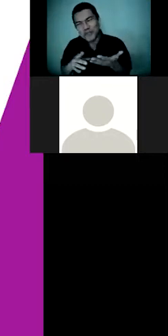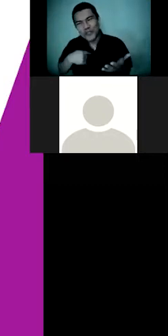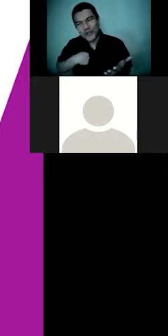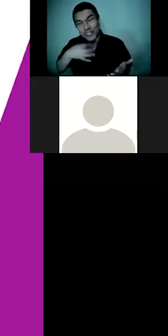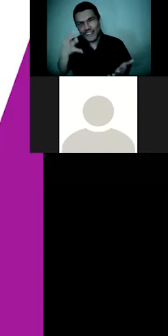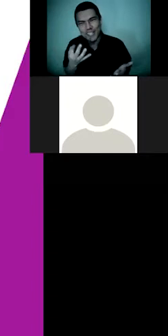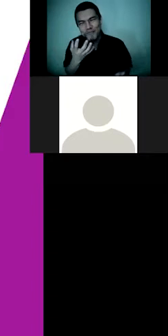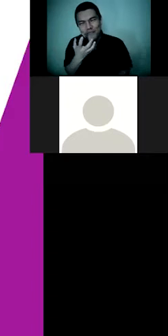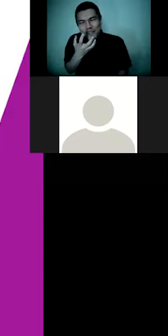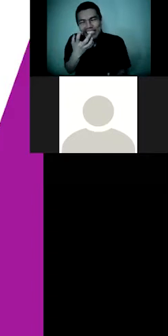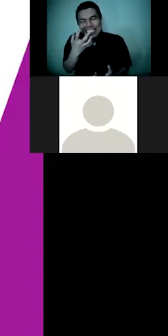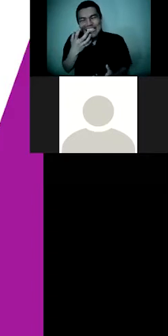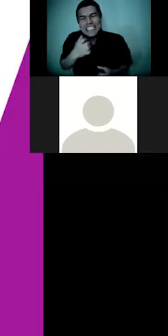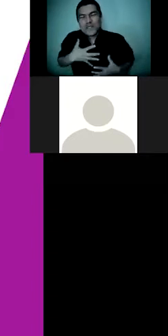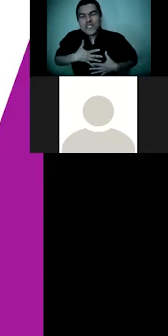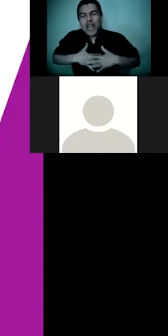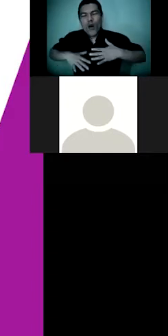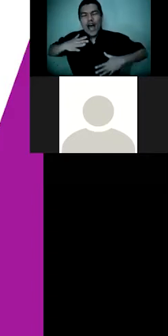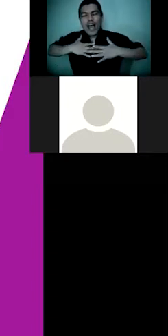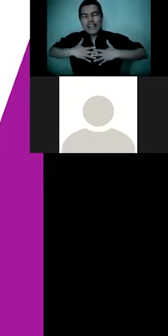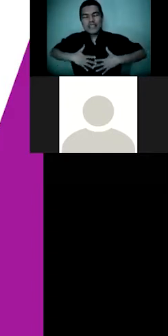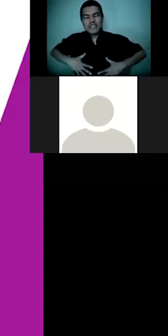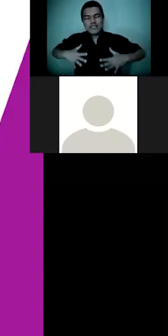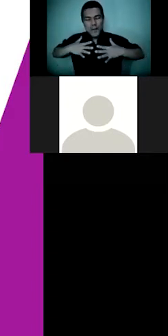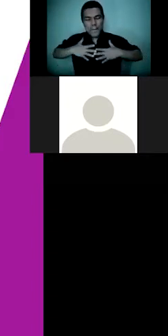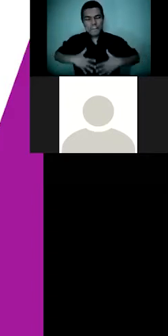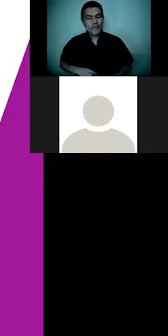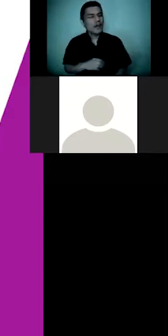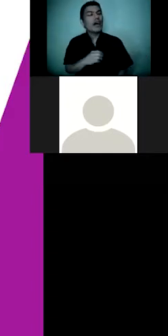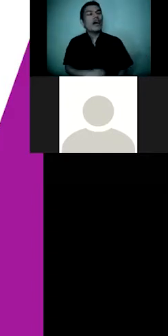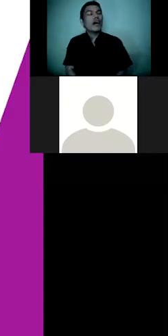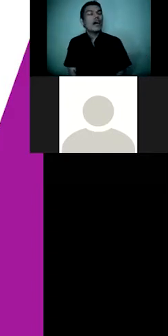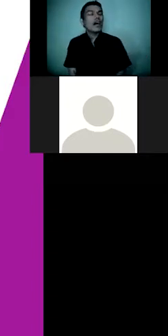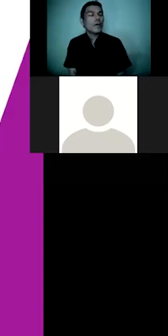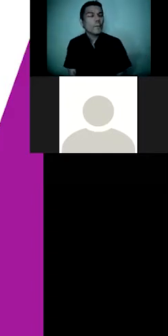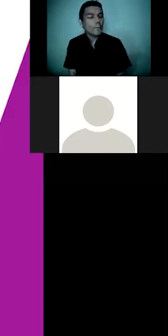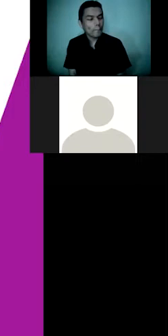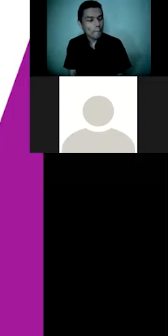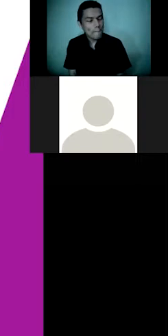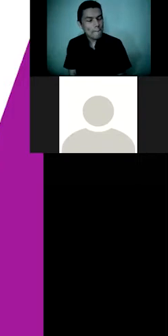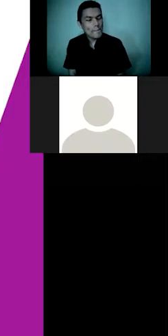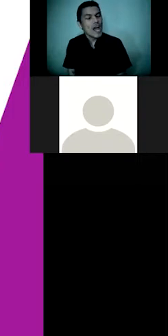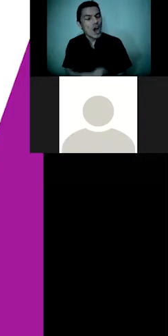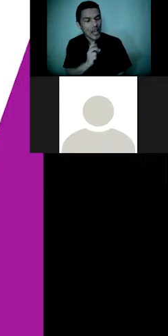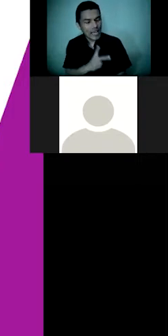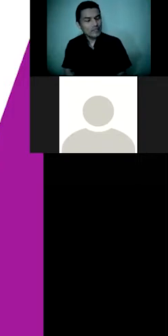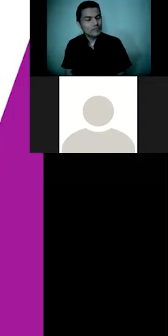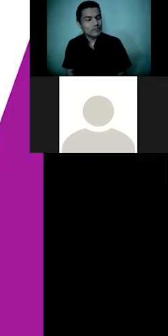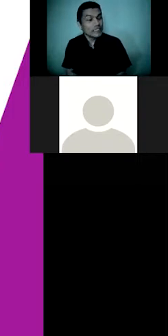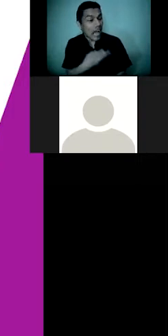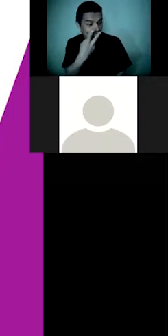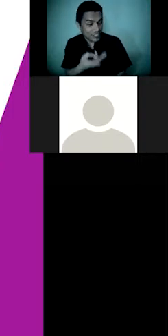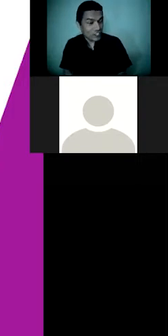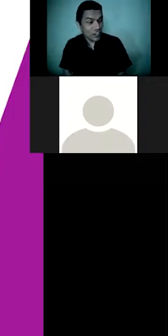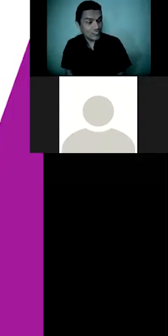Ok, a ver, espérate, disculpa. Yo de verdad me molesté muchísimo. Calma, calma, calma.